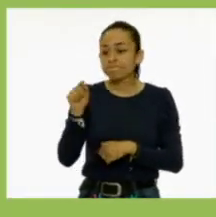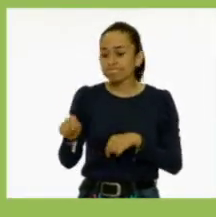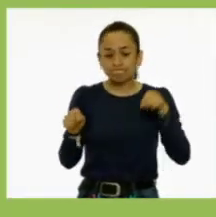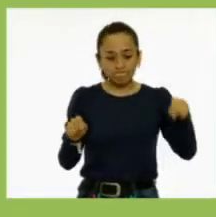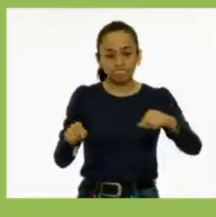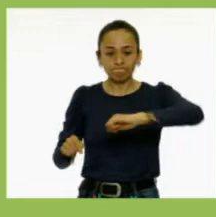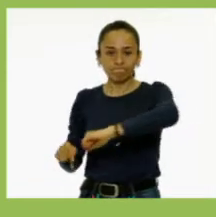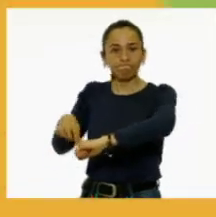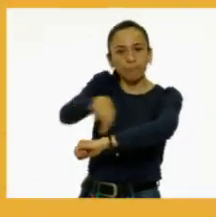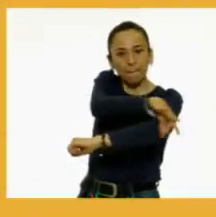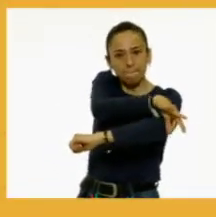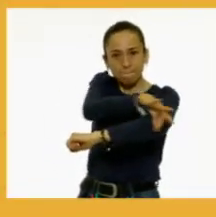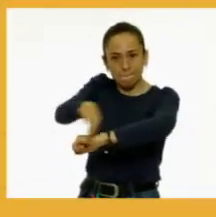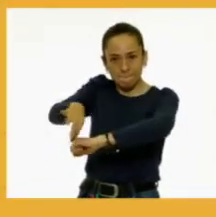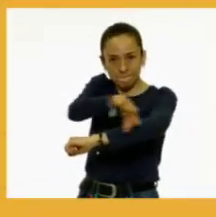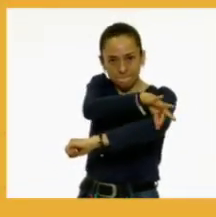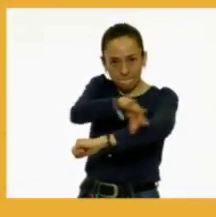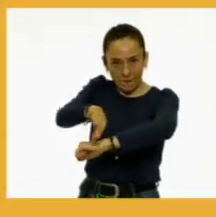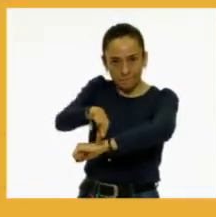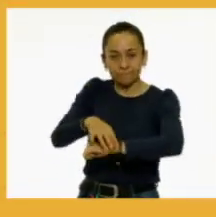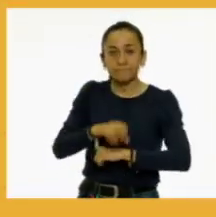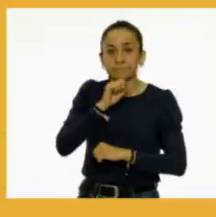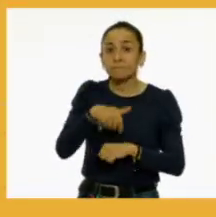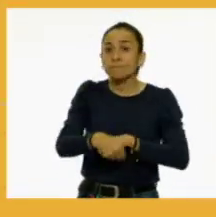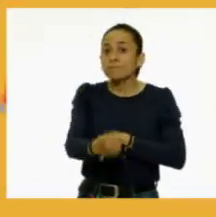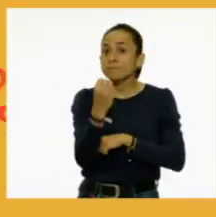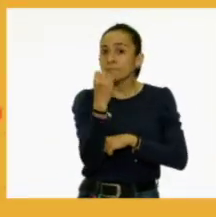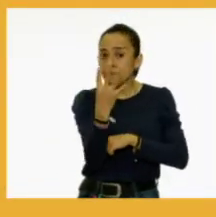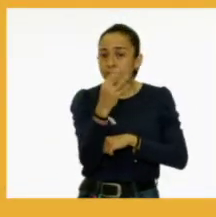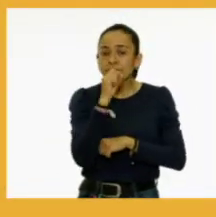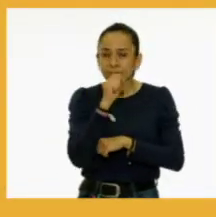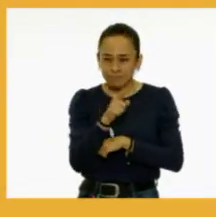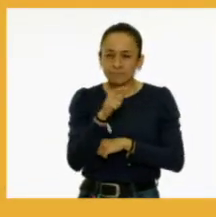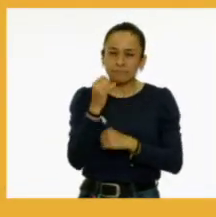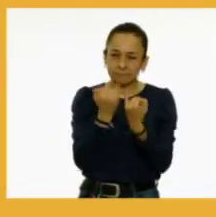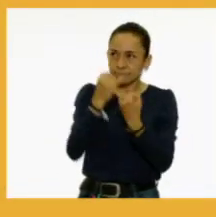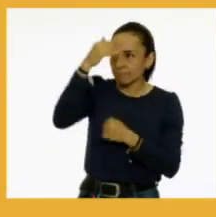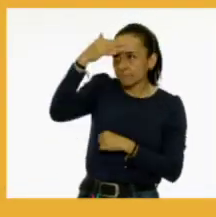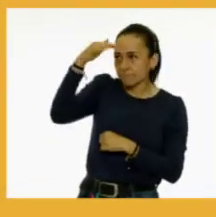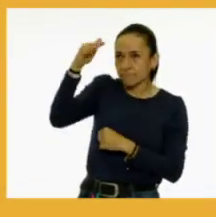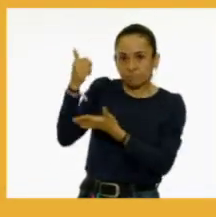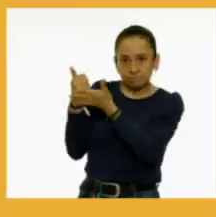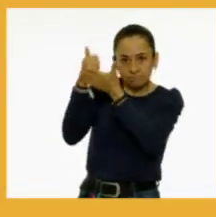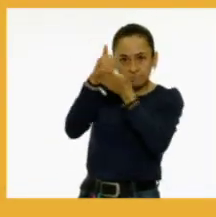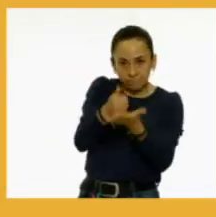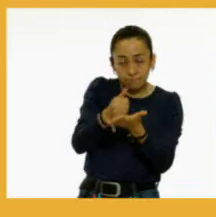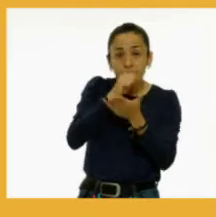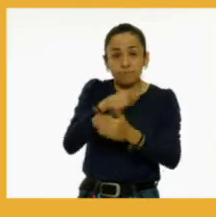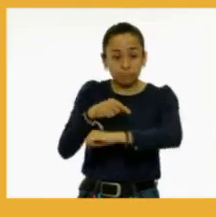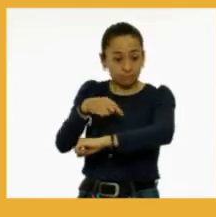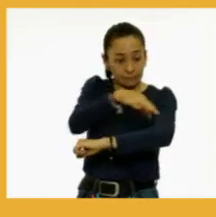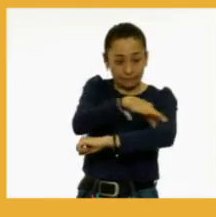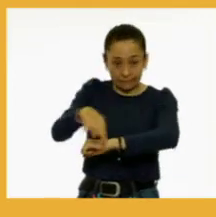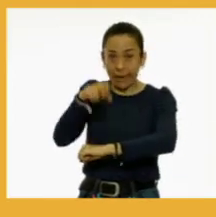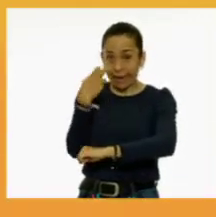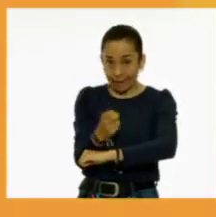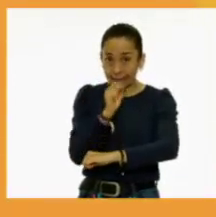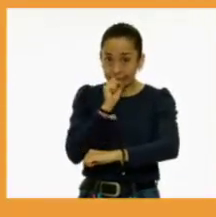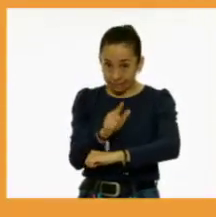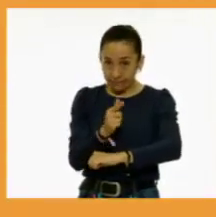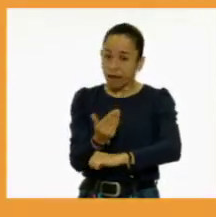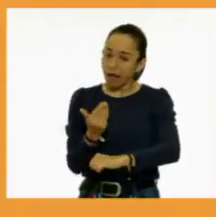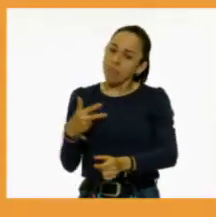horizontal entre los dos puntos. 4. Con ayuda de un adulto, corta sobre la línea horizontal que